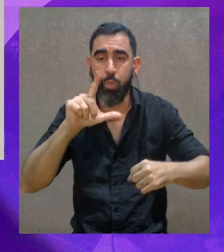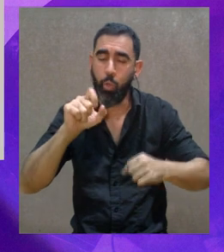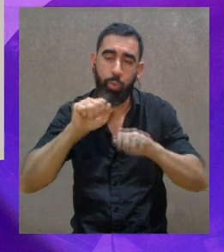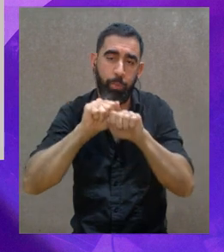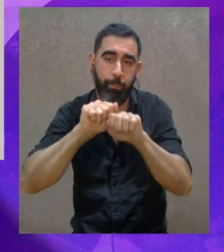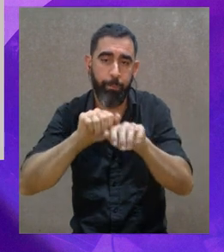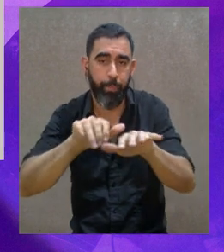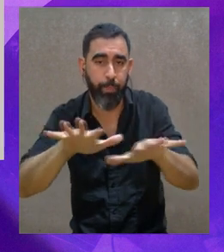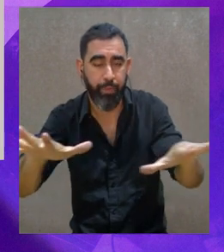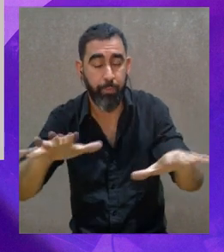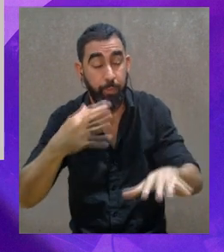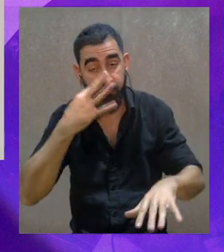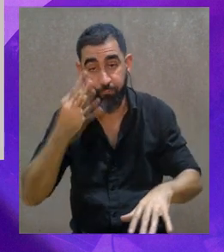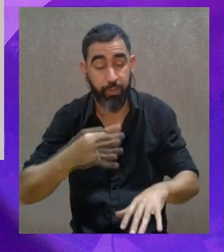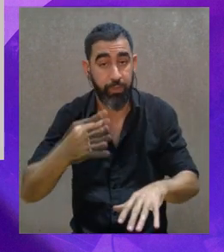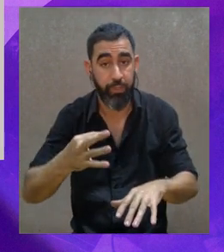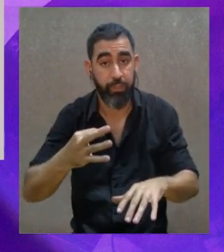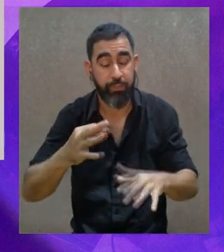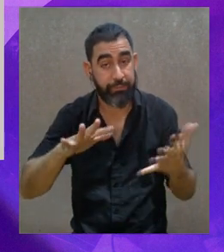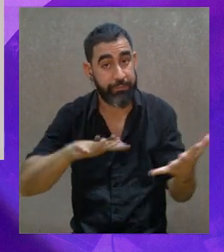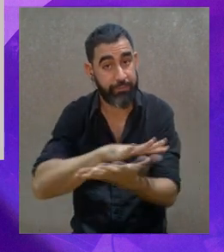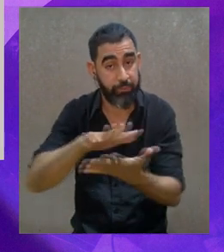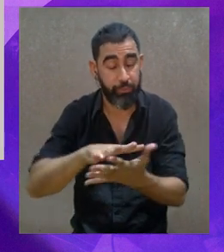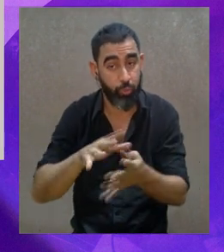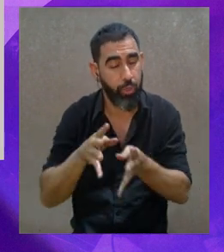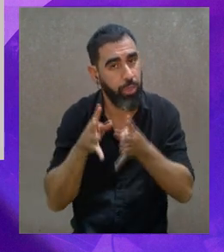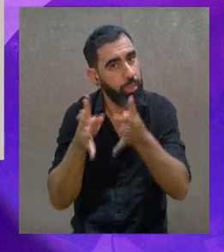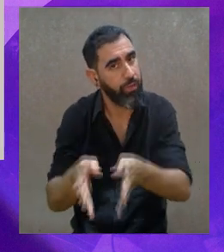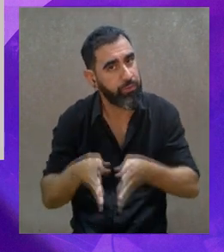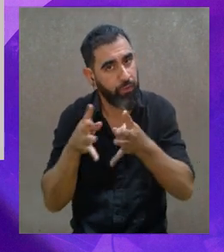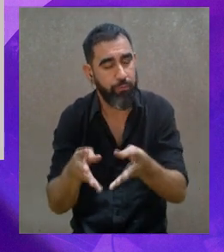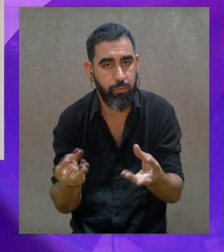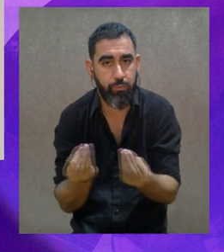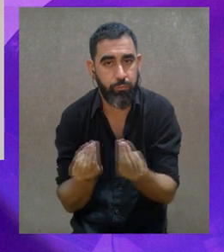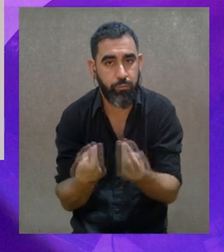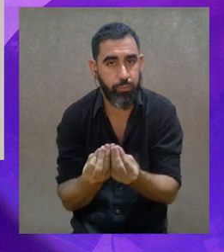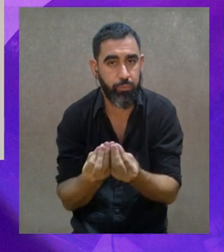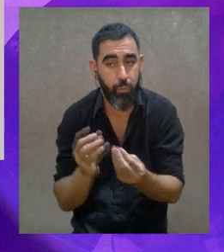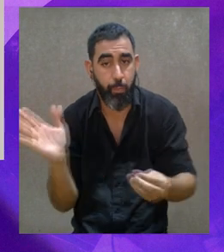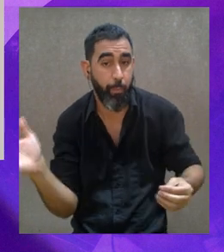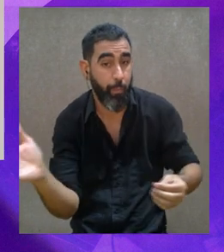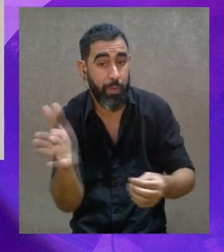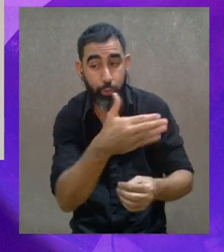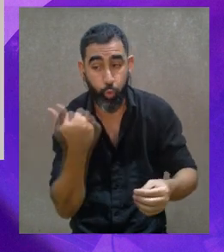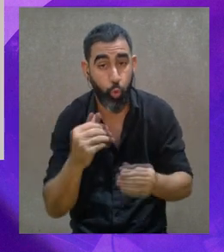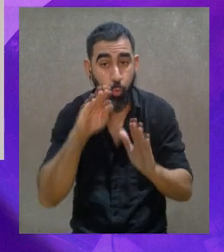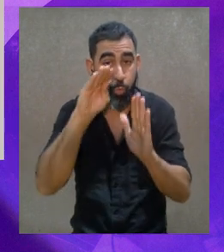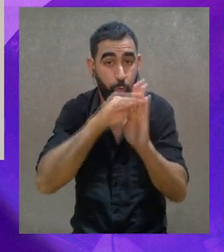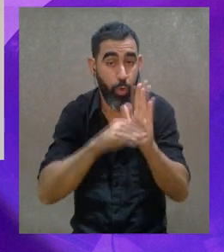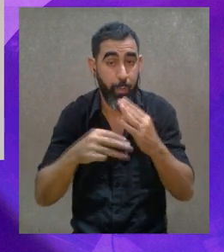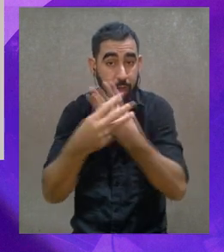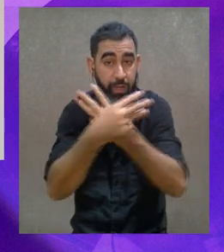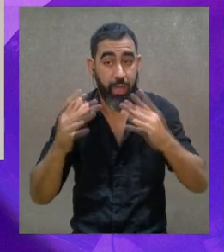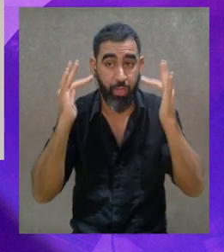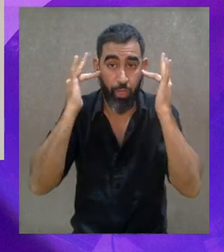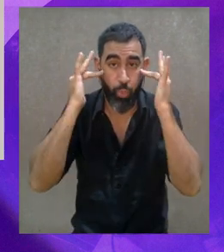Sin duda que la pandemia nos brinda, es un contexto de desafío total para todos